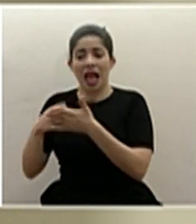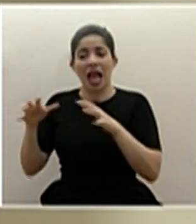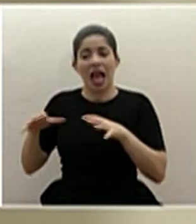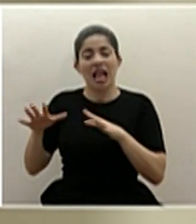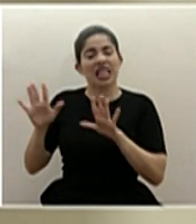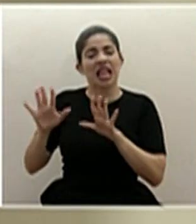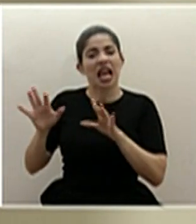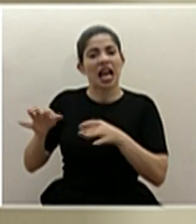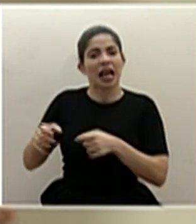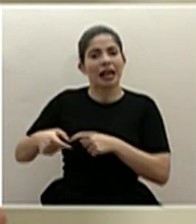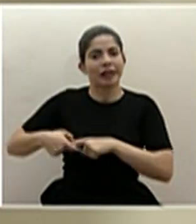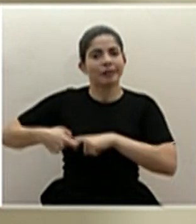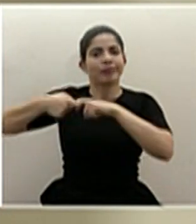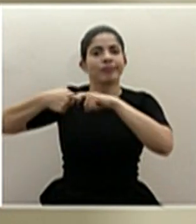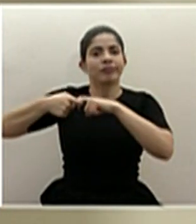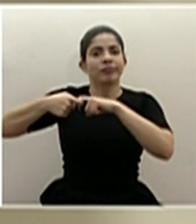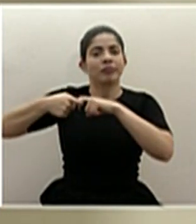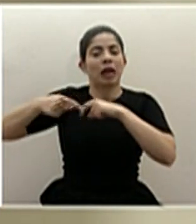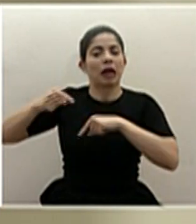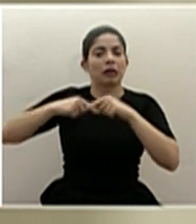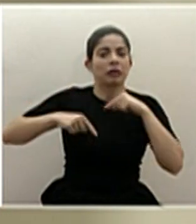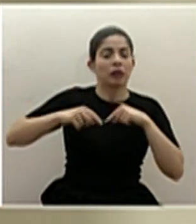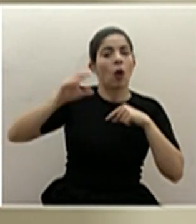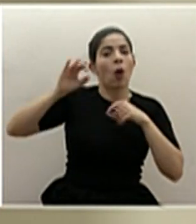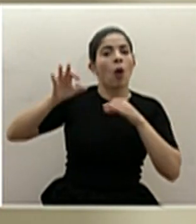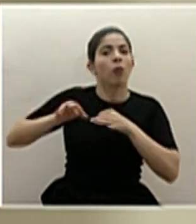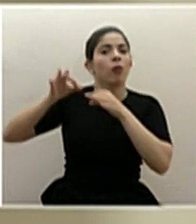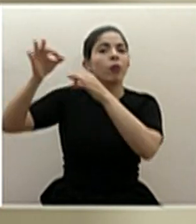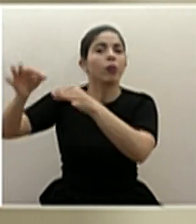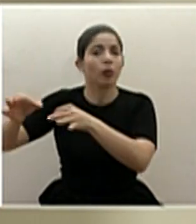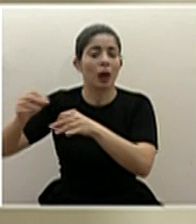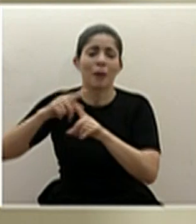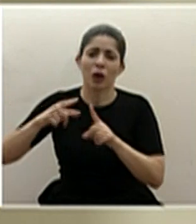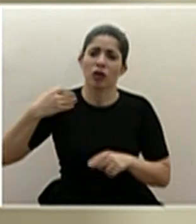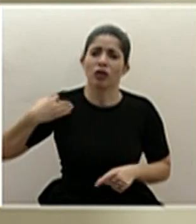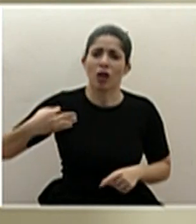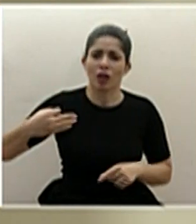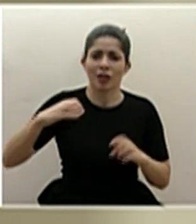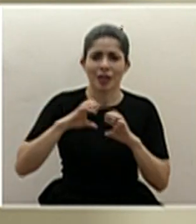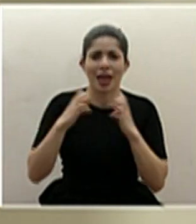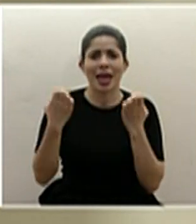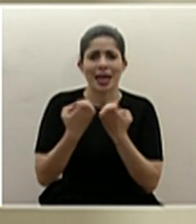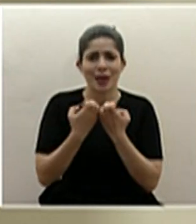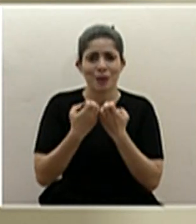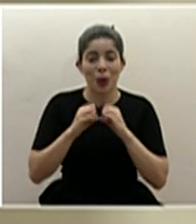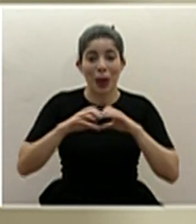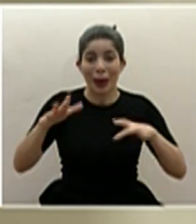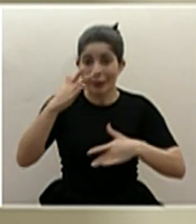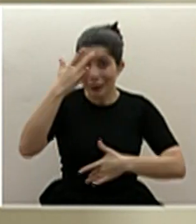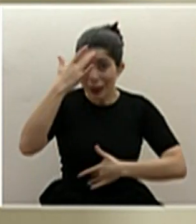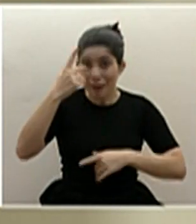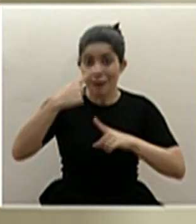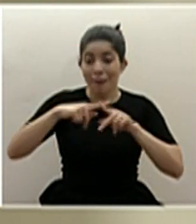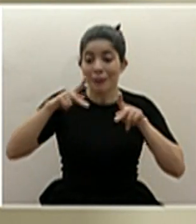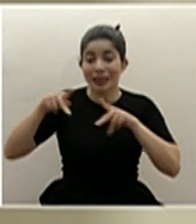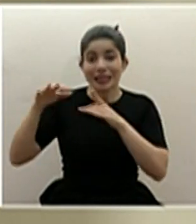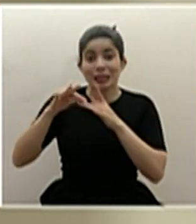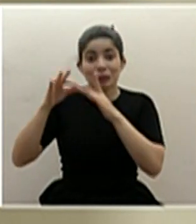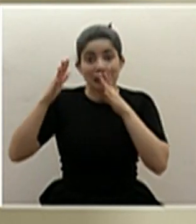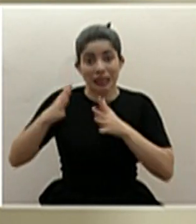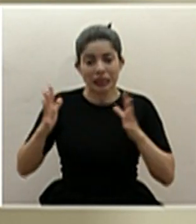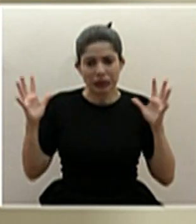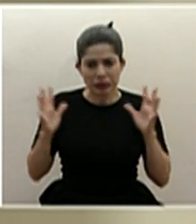tendremos que posponerla, tendremos incluso que ir atrás, pero eso créanme que todos los días estamos el equipo de epidemiólogos, de personas